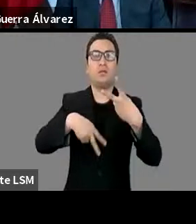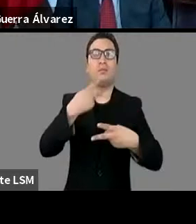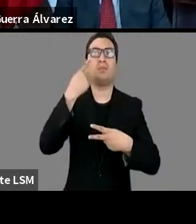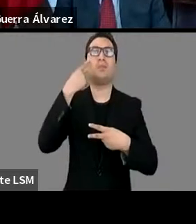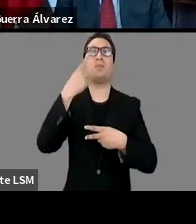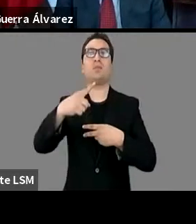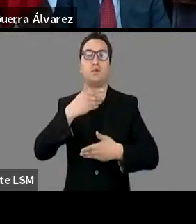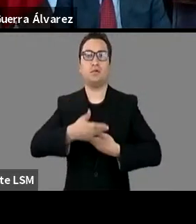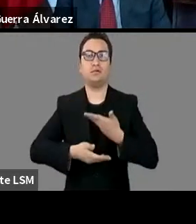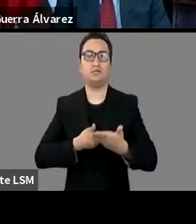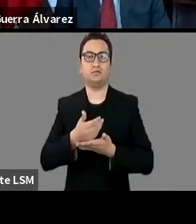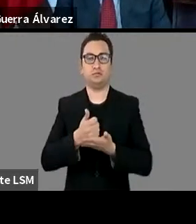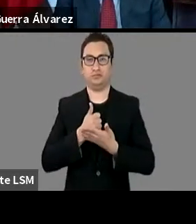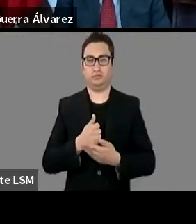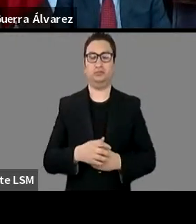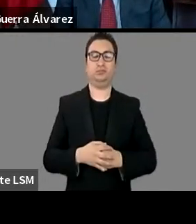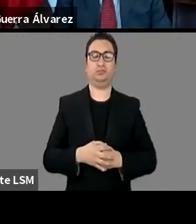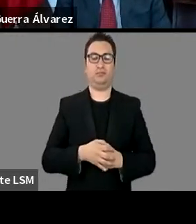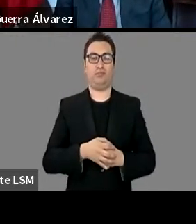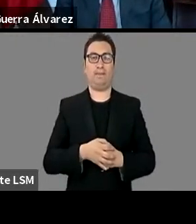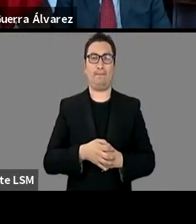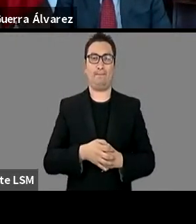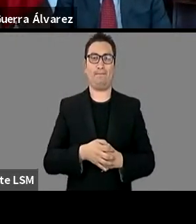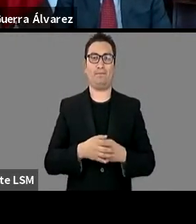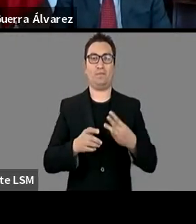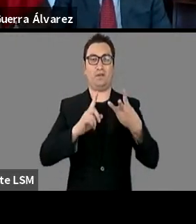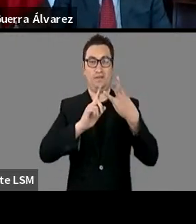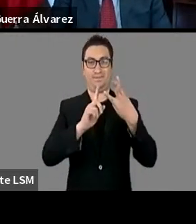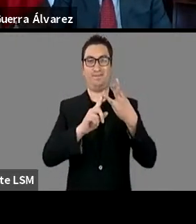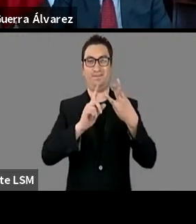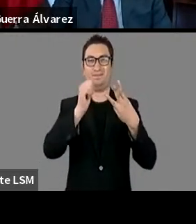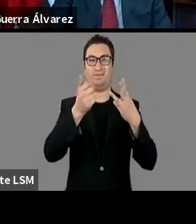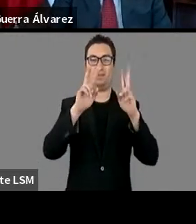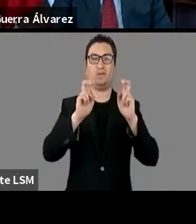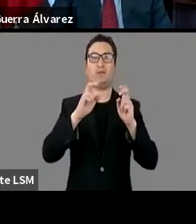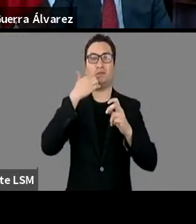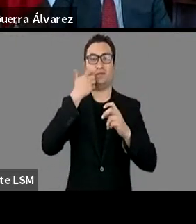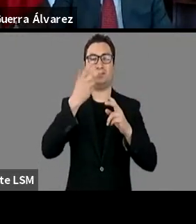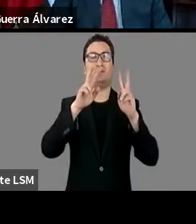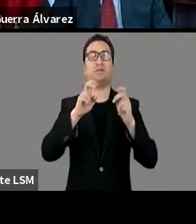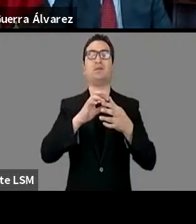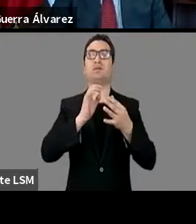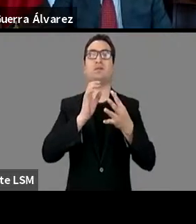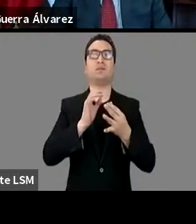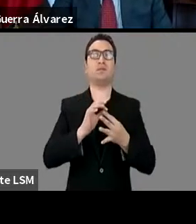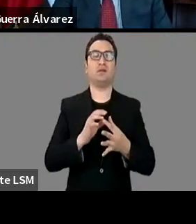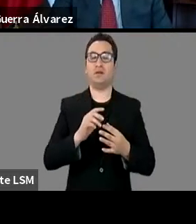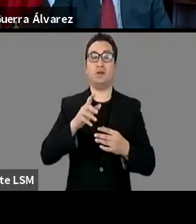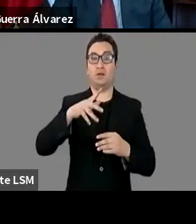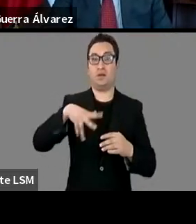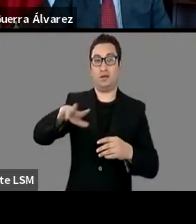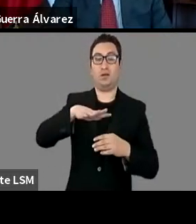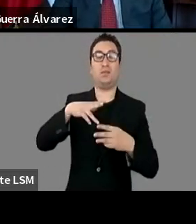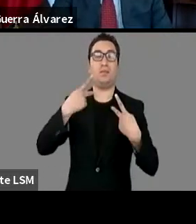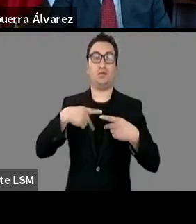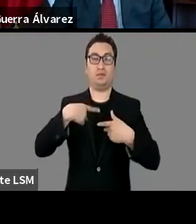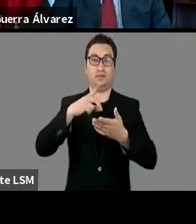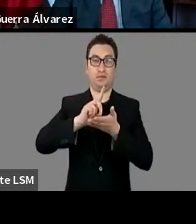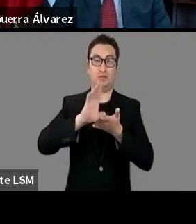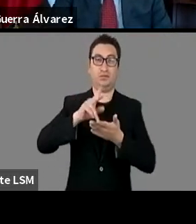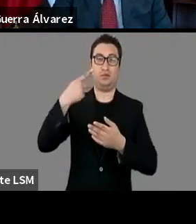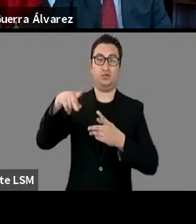tocar la situación de las personas con discapacidad en instituciones. El COVID está teniendo un impacto desproporcionado en las